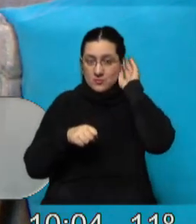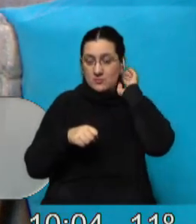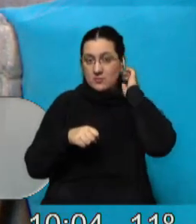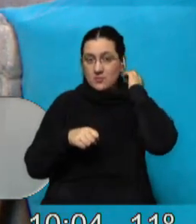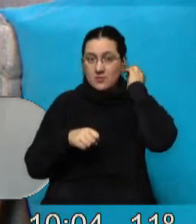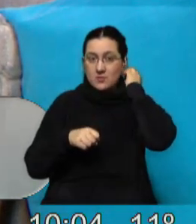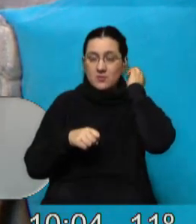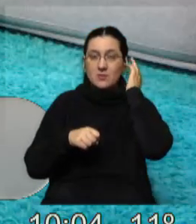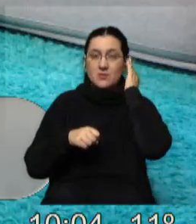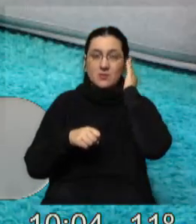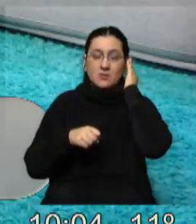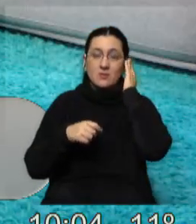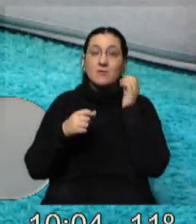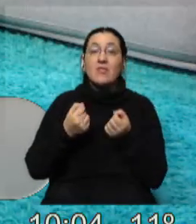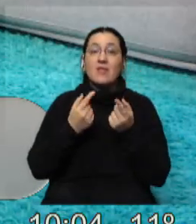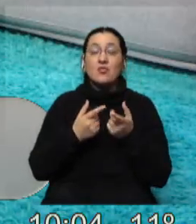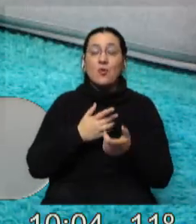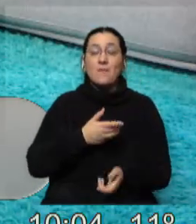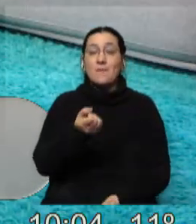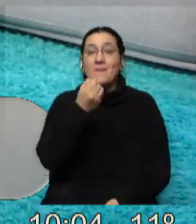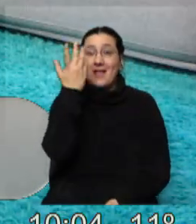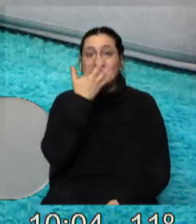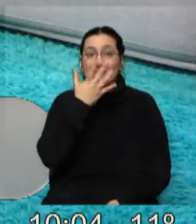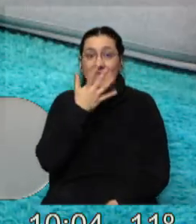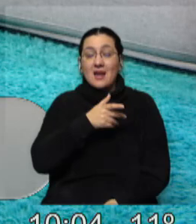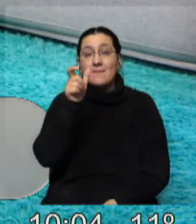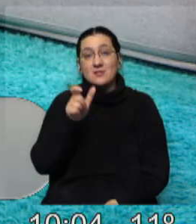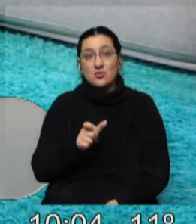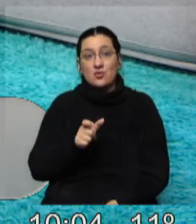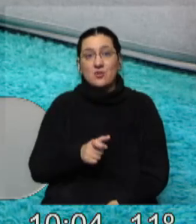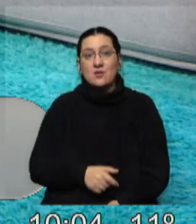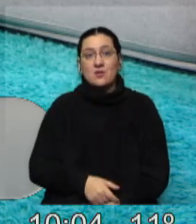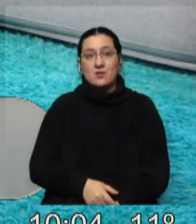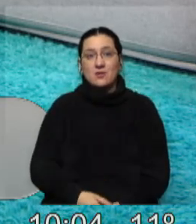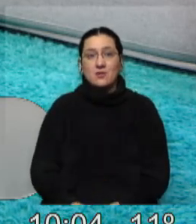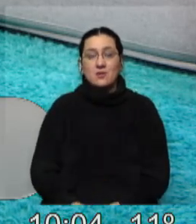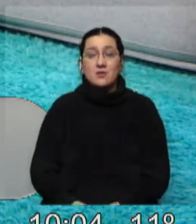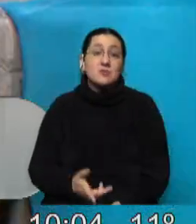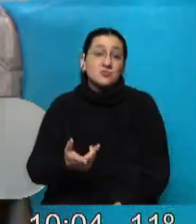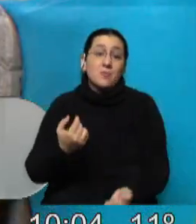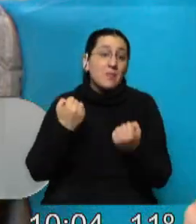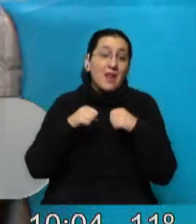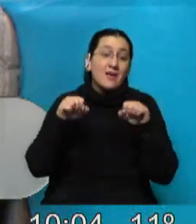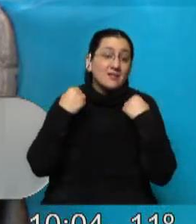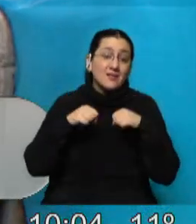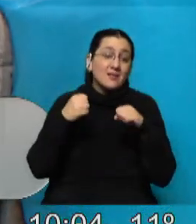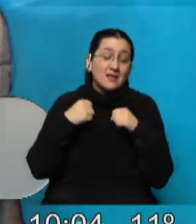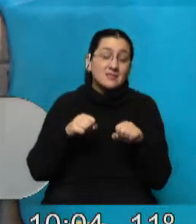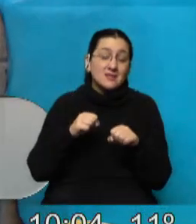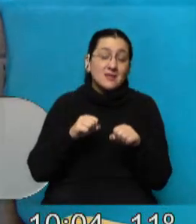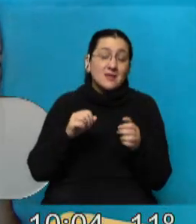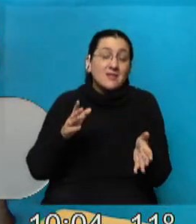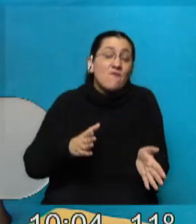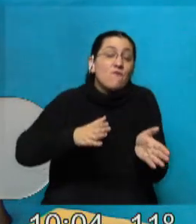presión, va generando placer en la persona que lo recibe. Qué raro, qué brutal. Son prácticas que están fuera, vamos